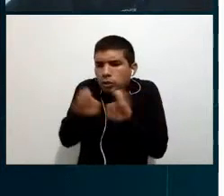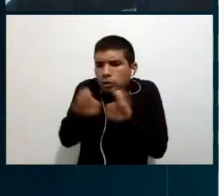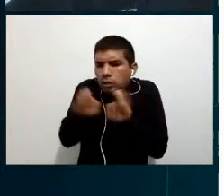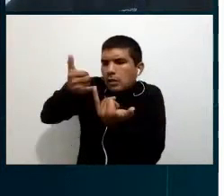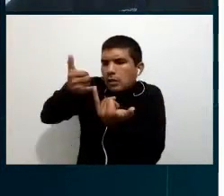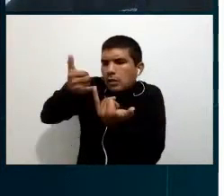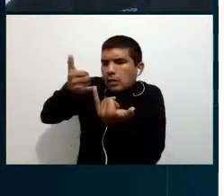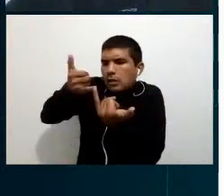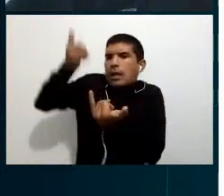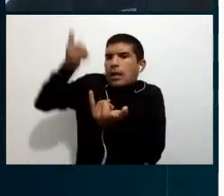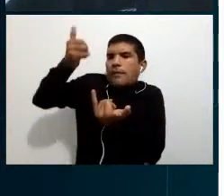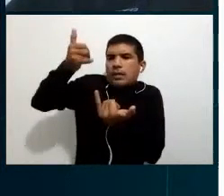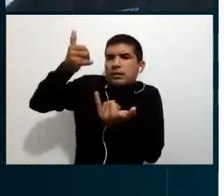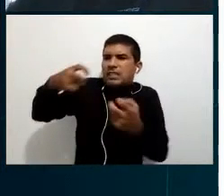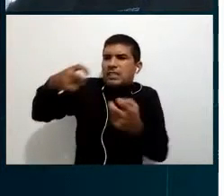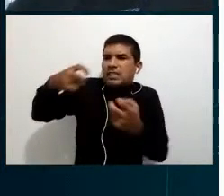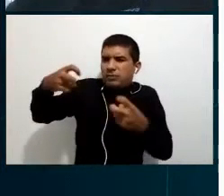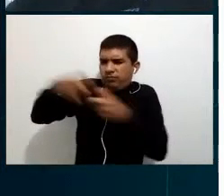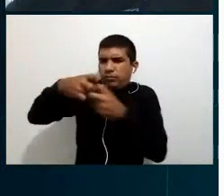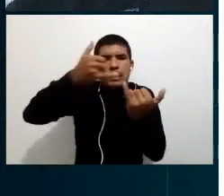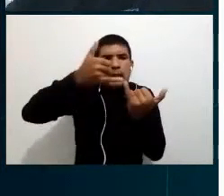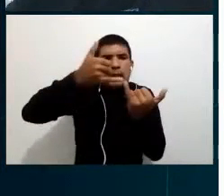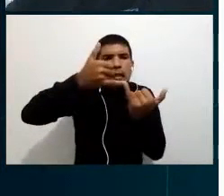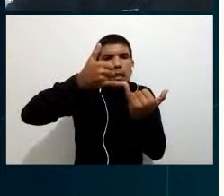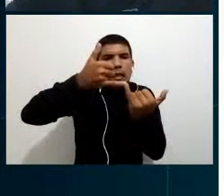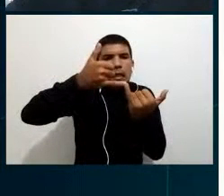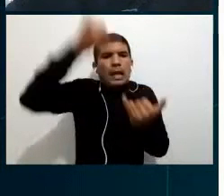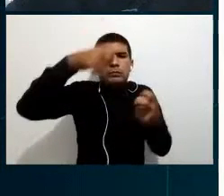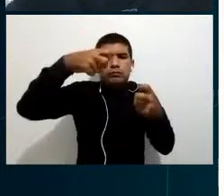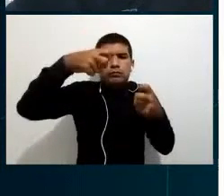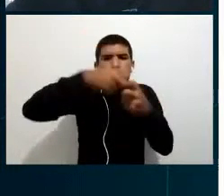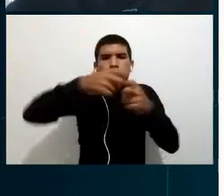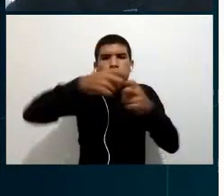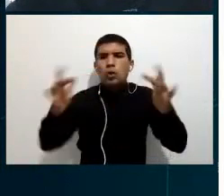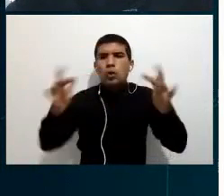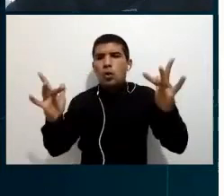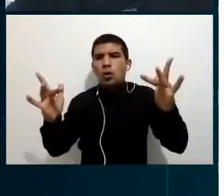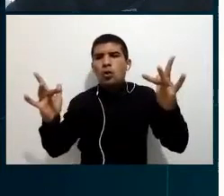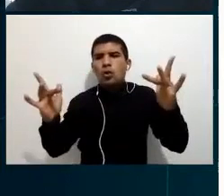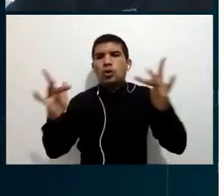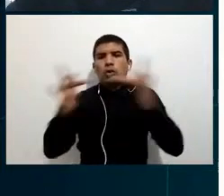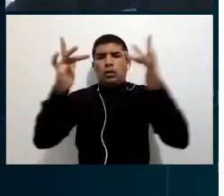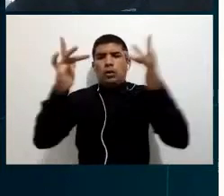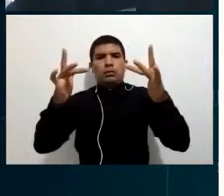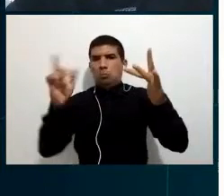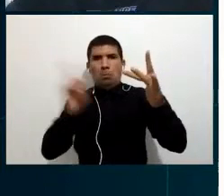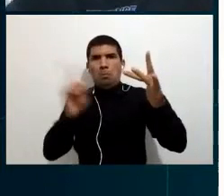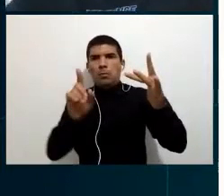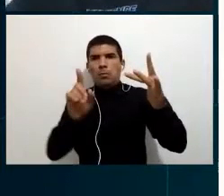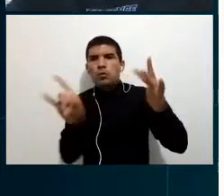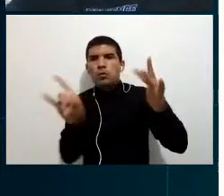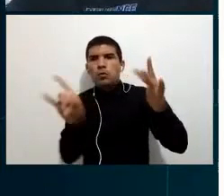de temperatura y opera desde menos 5 grados centígrados hasta los 50 grados centígrados.